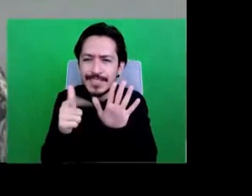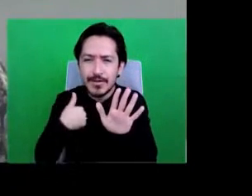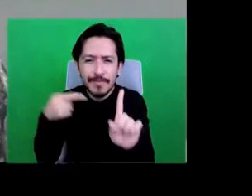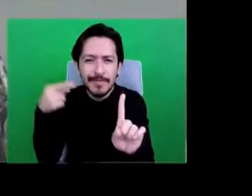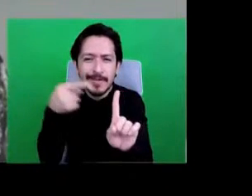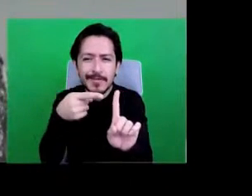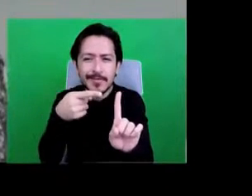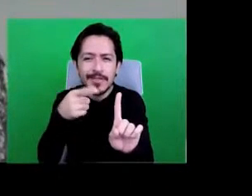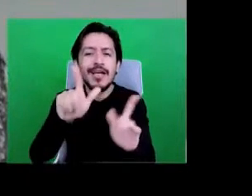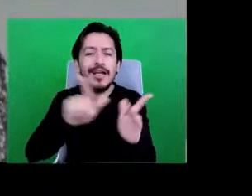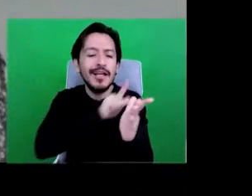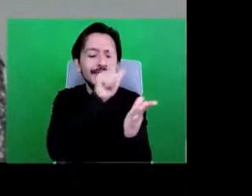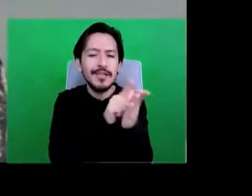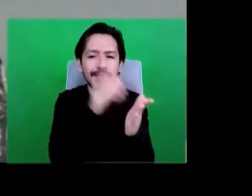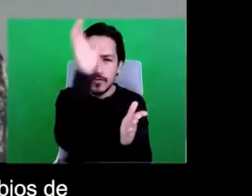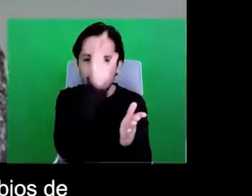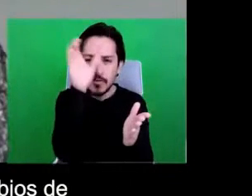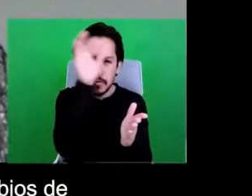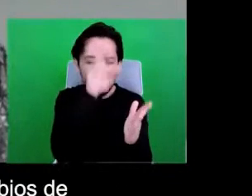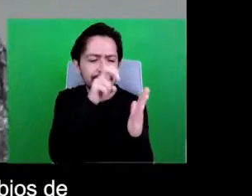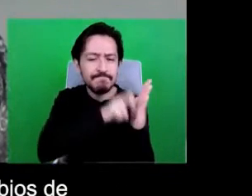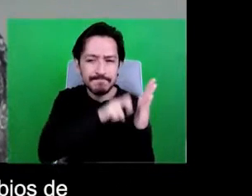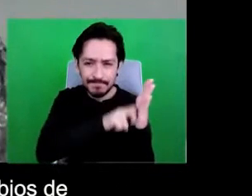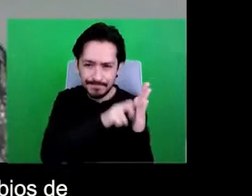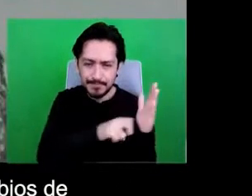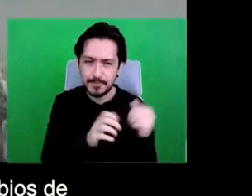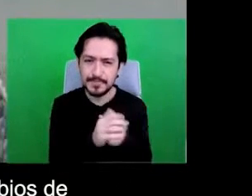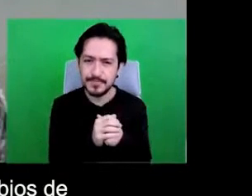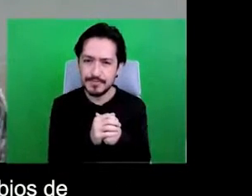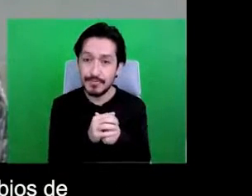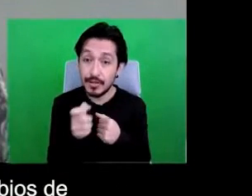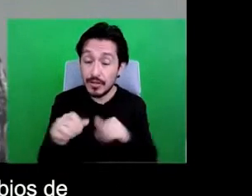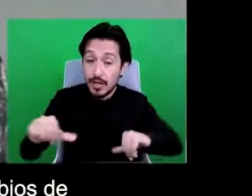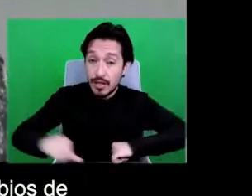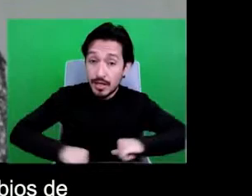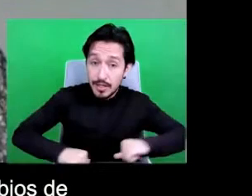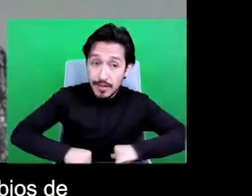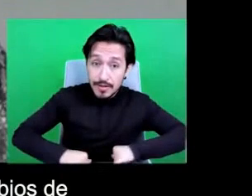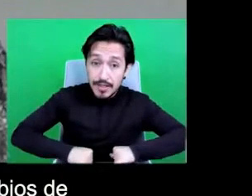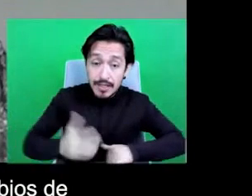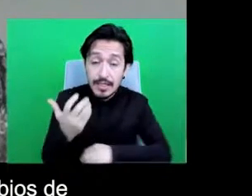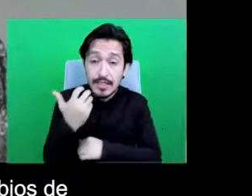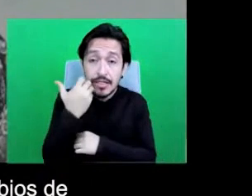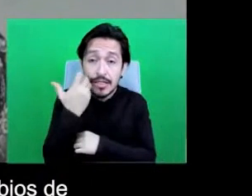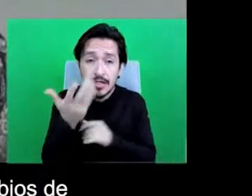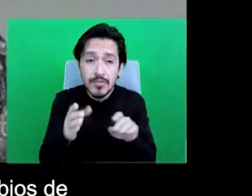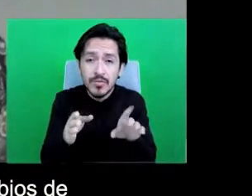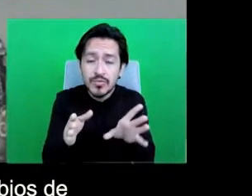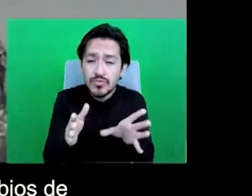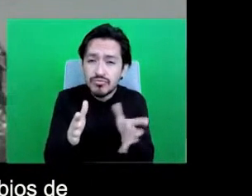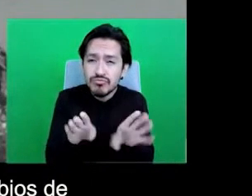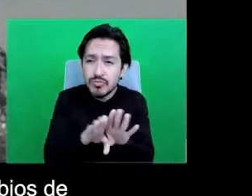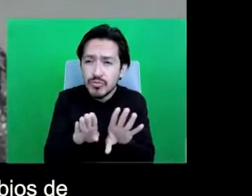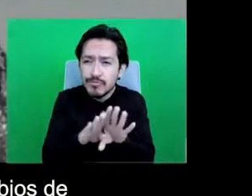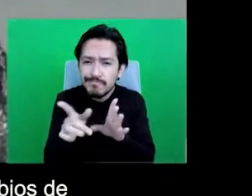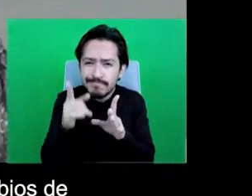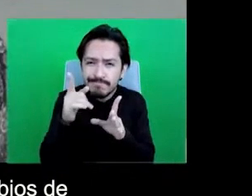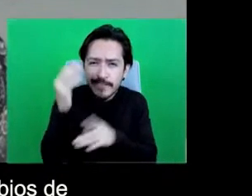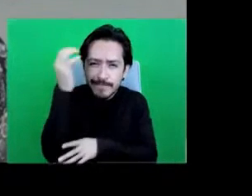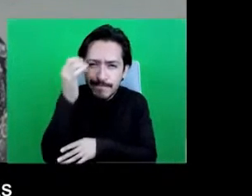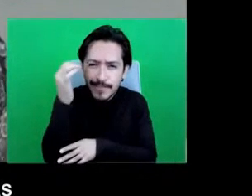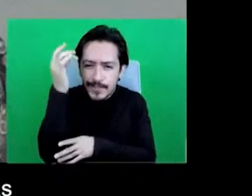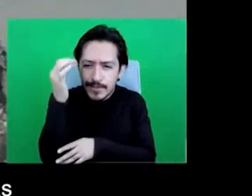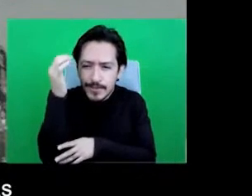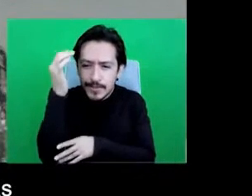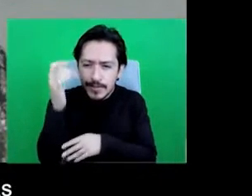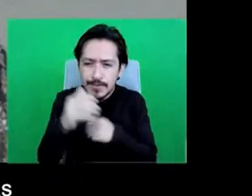para las políticas culturales del Estado. Es, además, un ejercicio que busca generar cambios de fondo, transaccionales y de